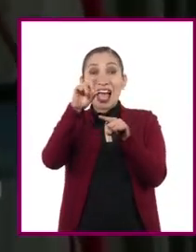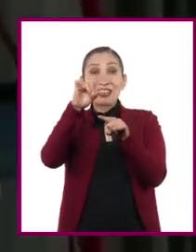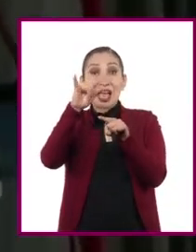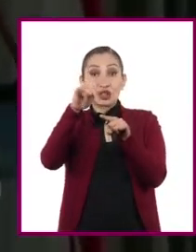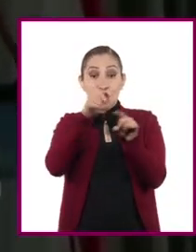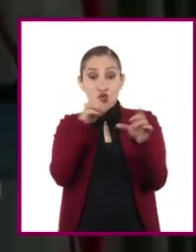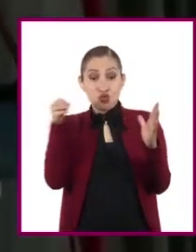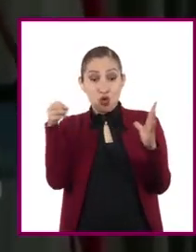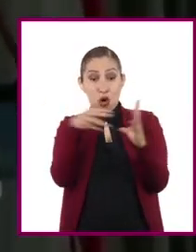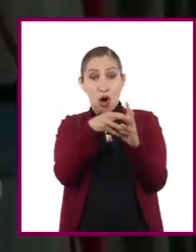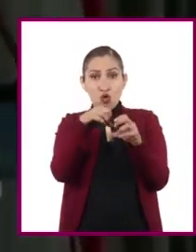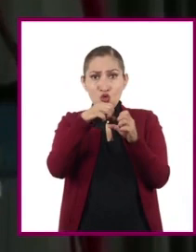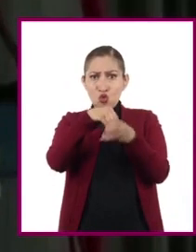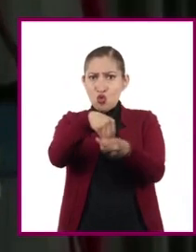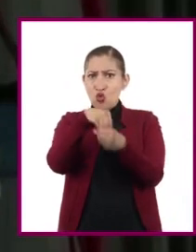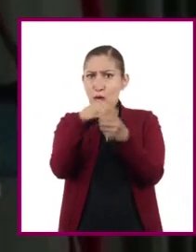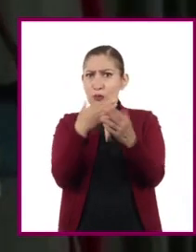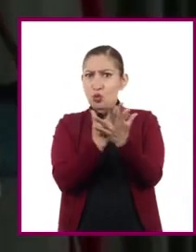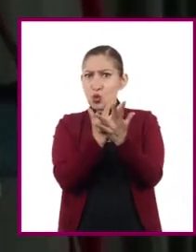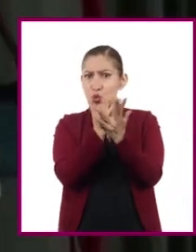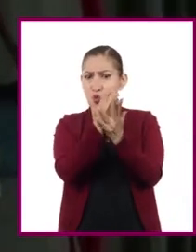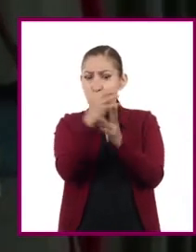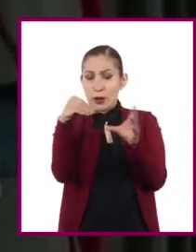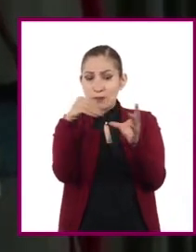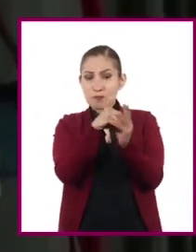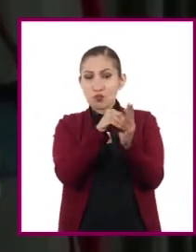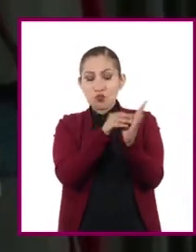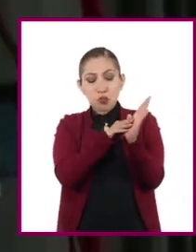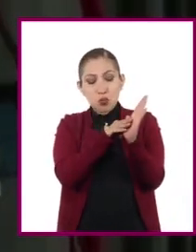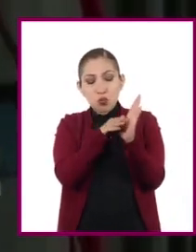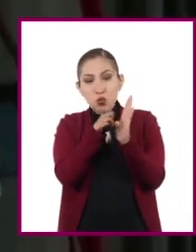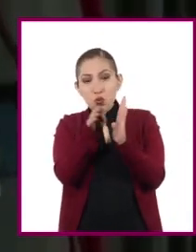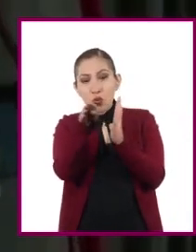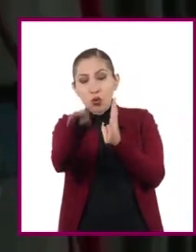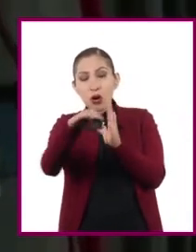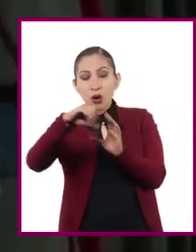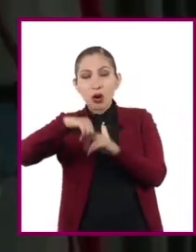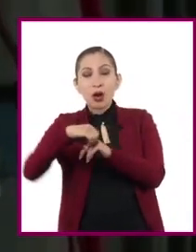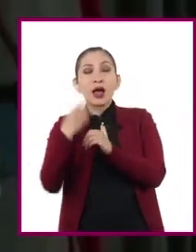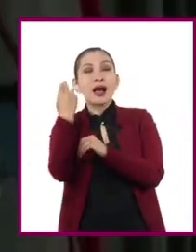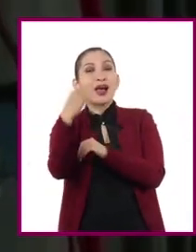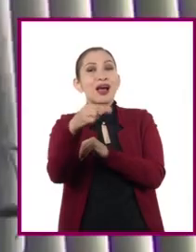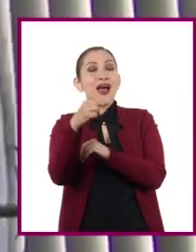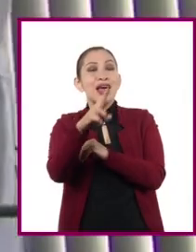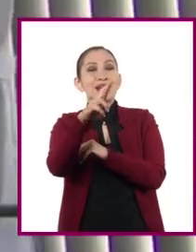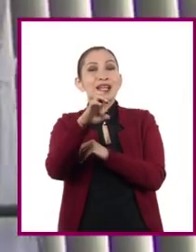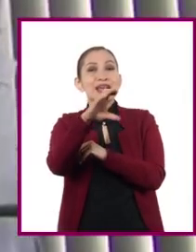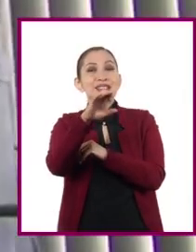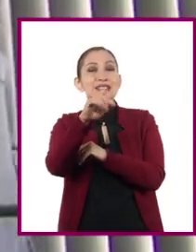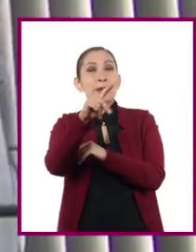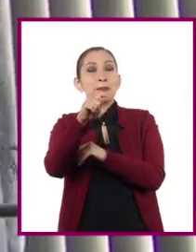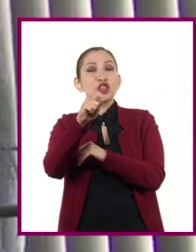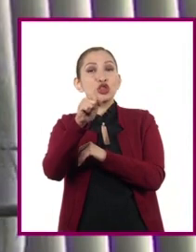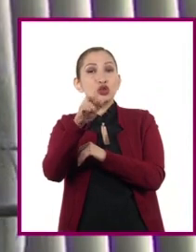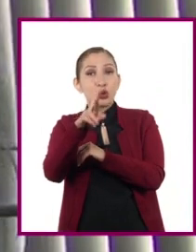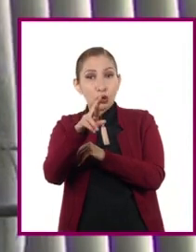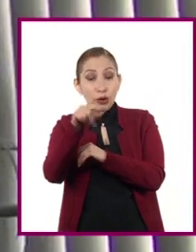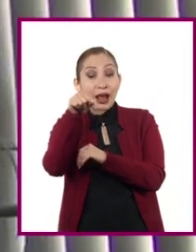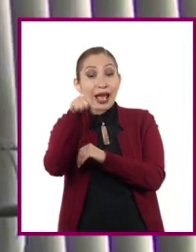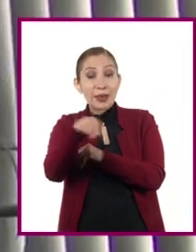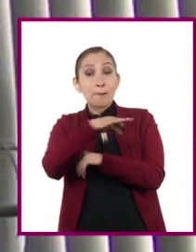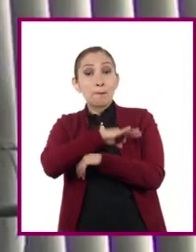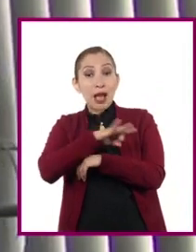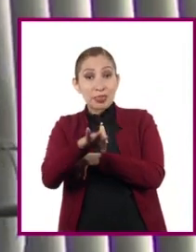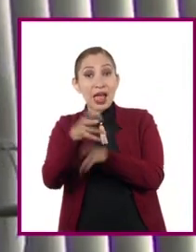radiación altamente concentrada se proyecta en un dispositivo refrigerado llamado receptor, con el cual